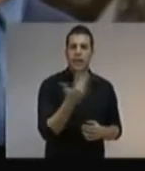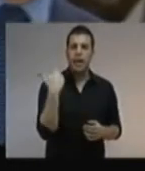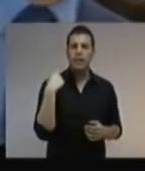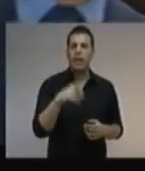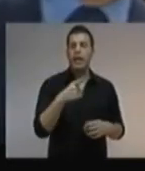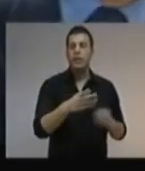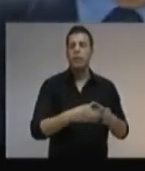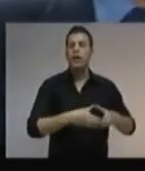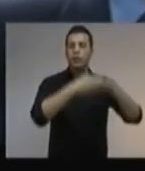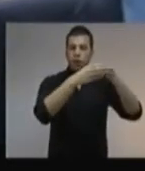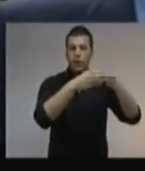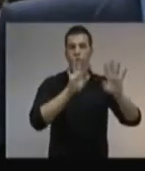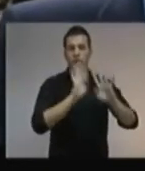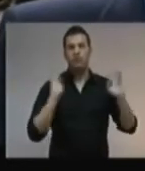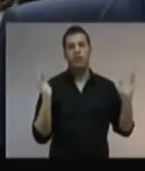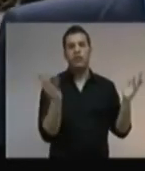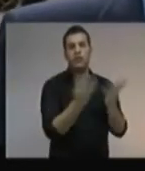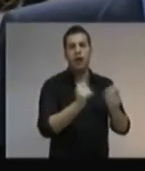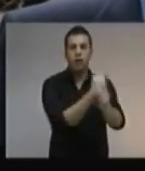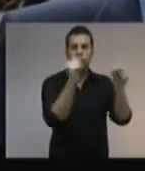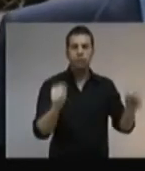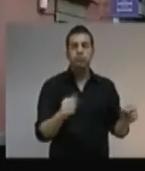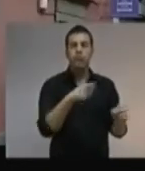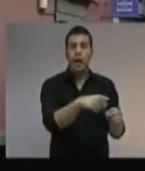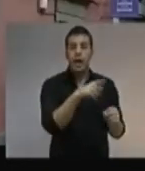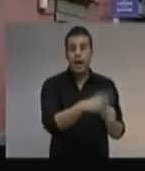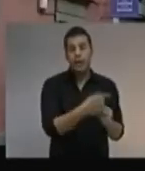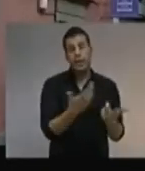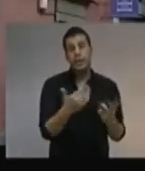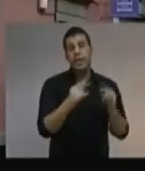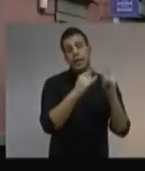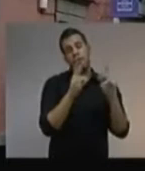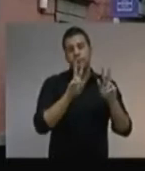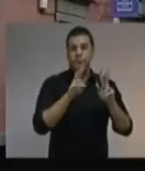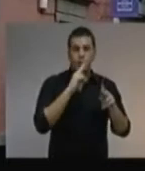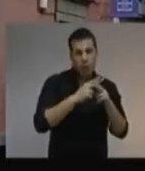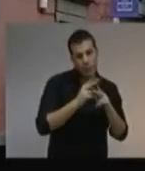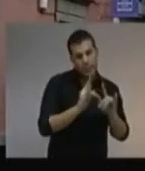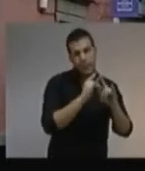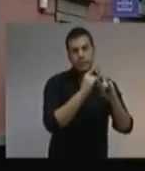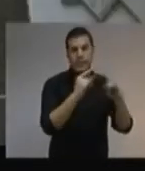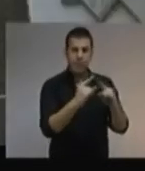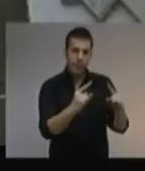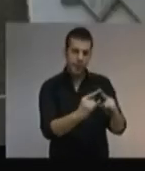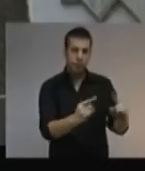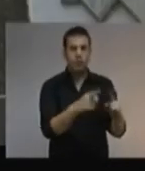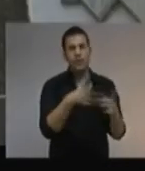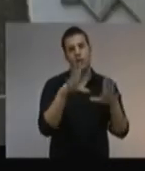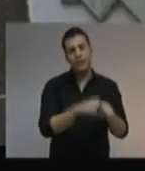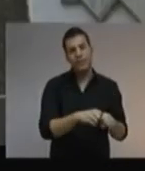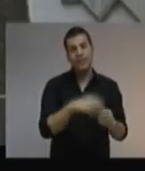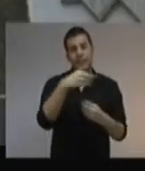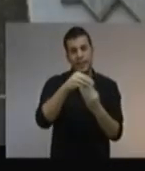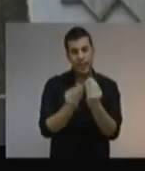había establecido una torre con un recinto fortificado que fue el campamento de conquista de Gran Canaria, y desde ese centro comenzaron